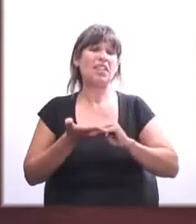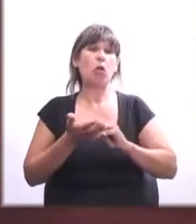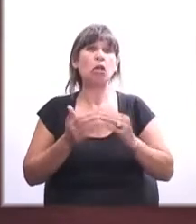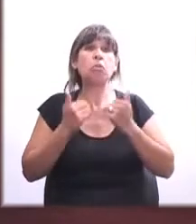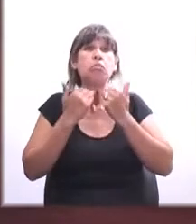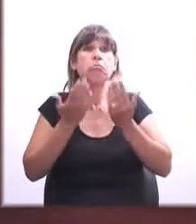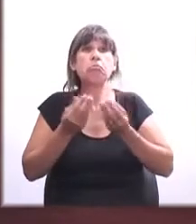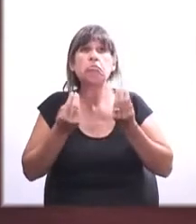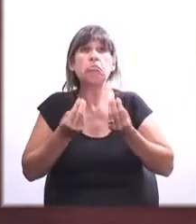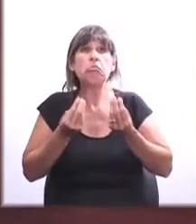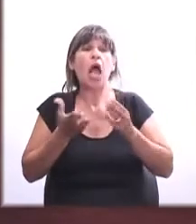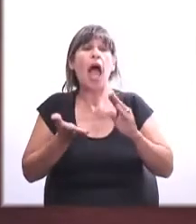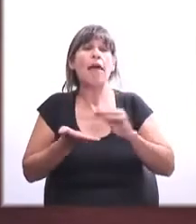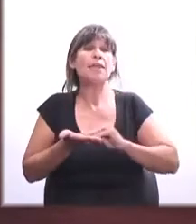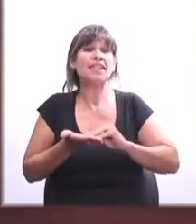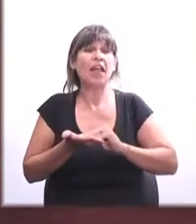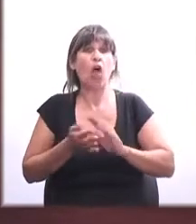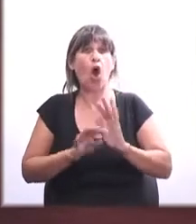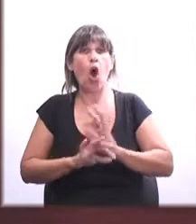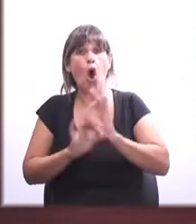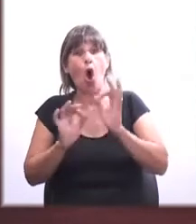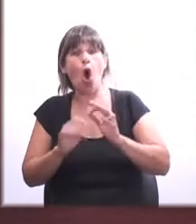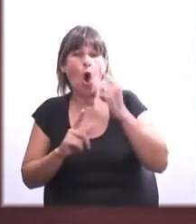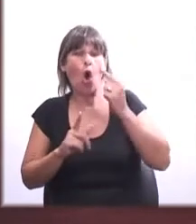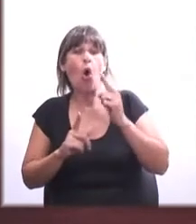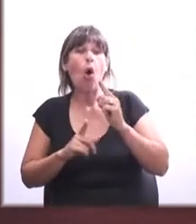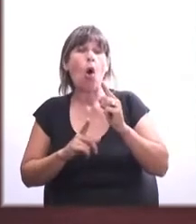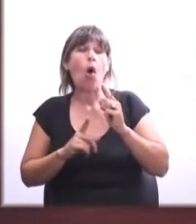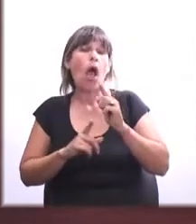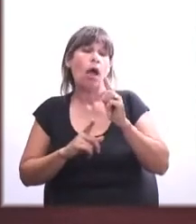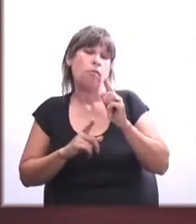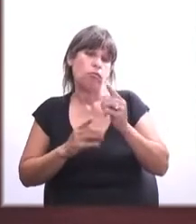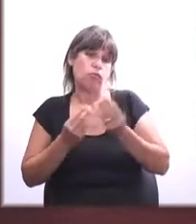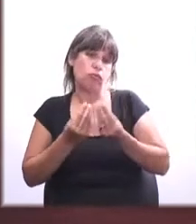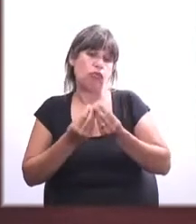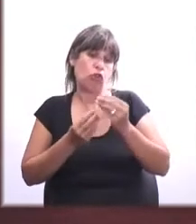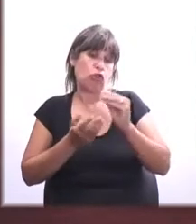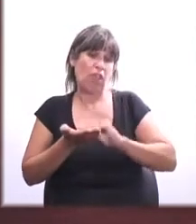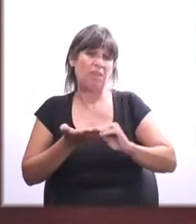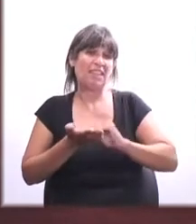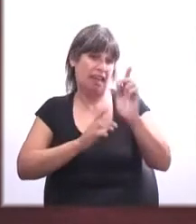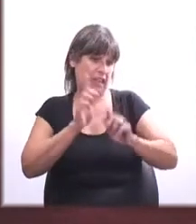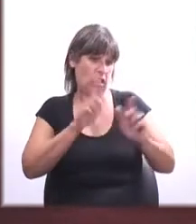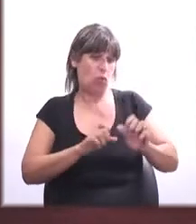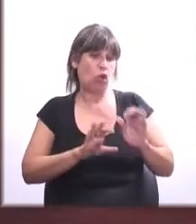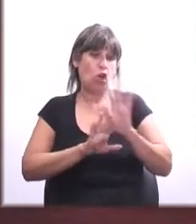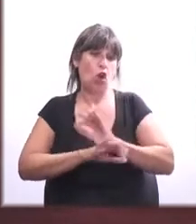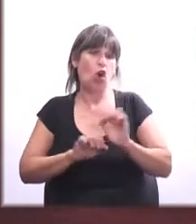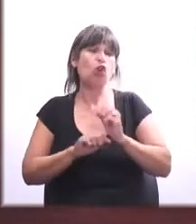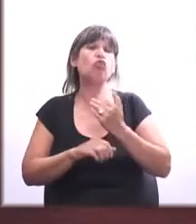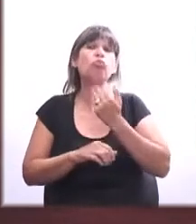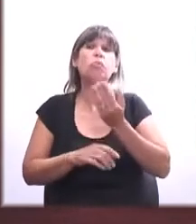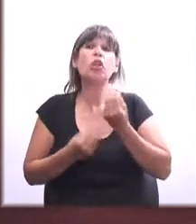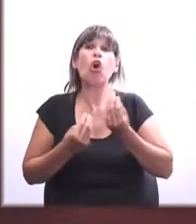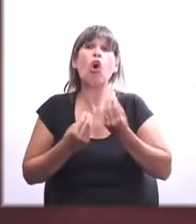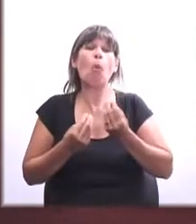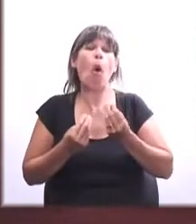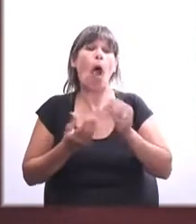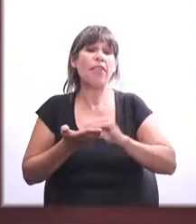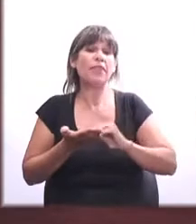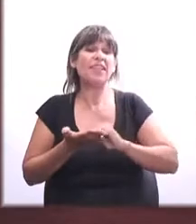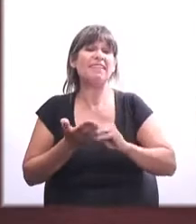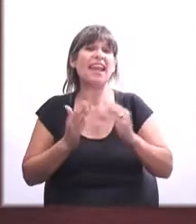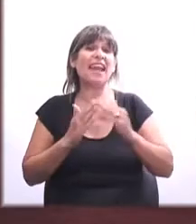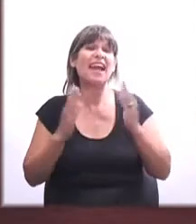administrar, o varios equipos administrativos que no supieron administrar a Casa Galicia. Porque no es tampoco